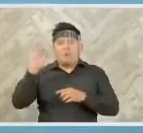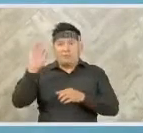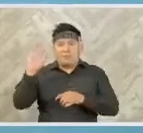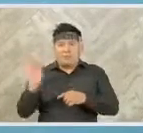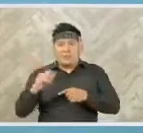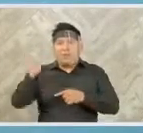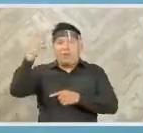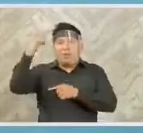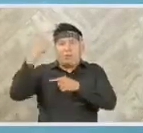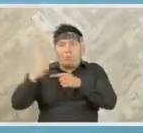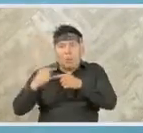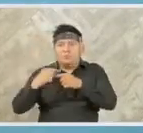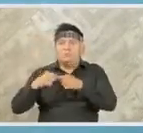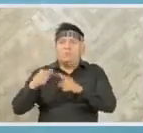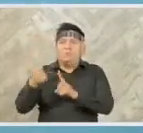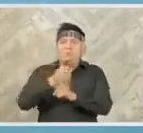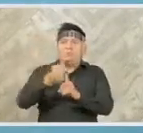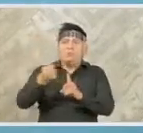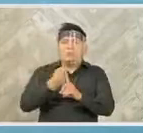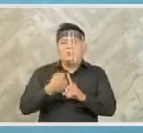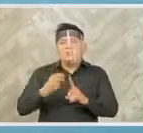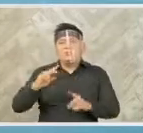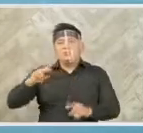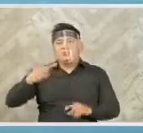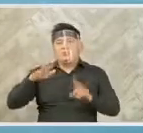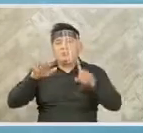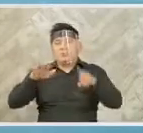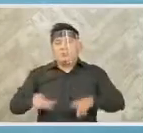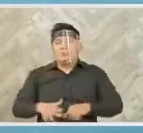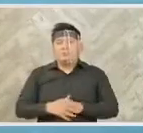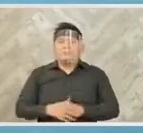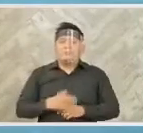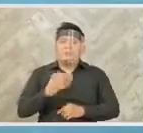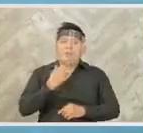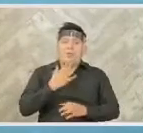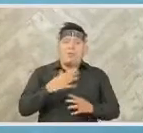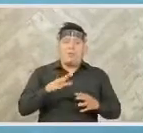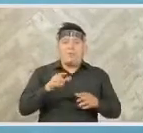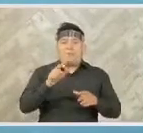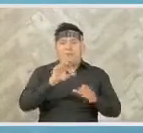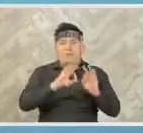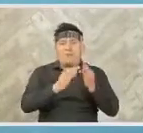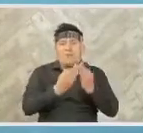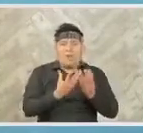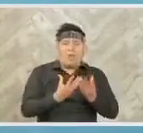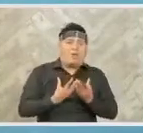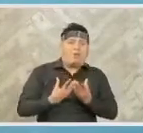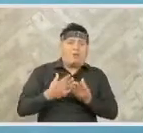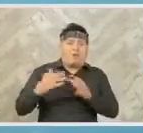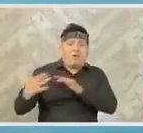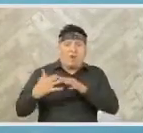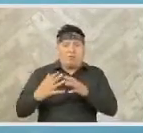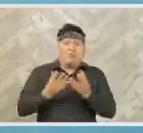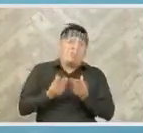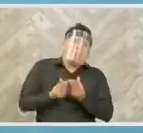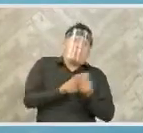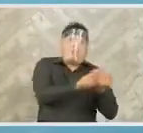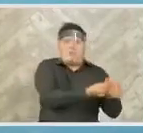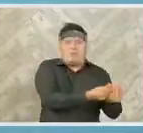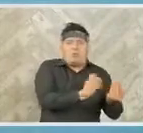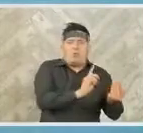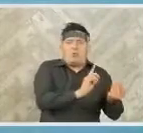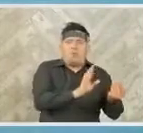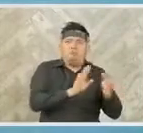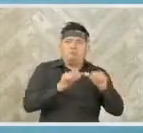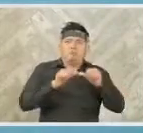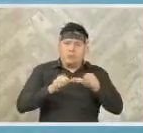segundo semestre, que nos permitió disminuir los hechos como los desplazamientos masivos y finalmente que nos está ayudando a generar unas garantías de no